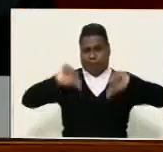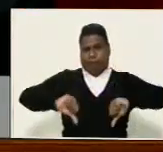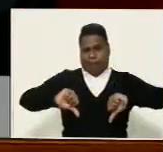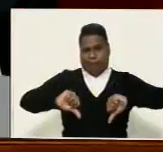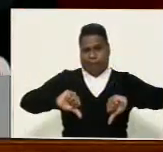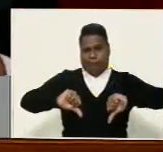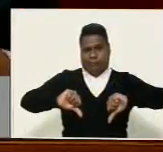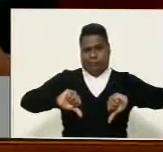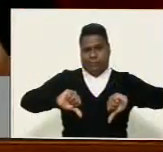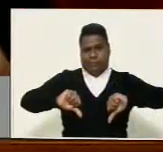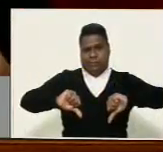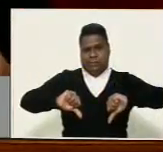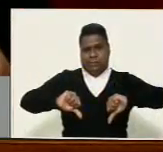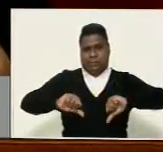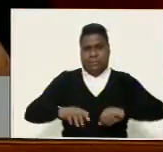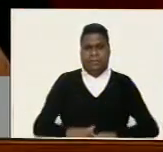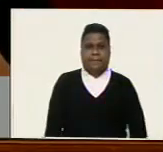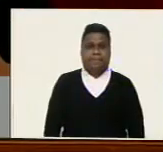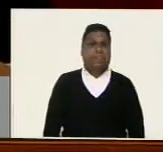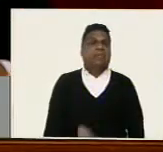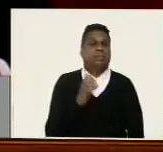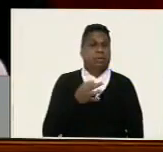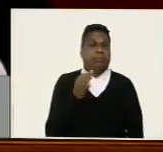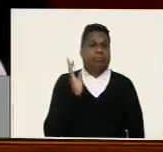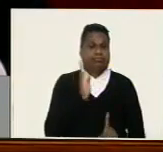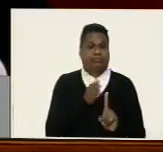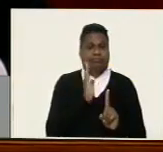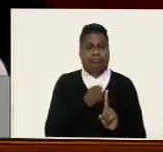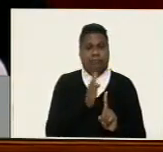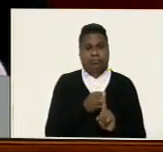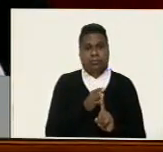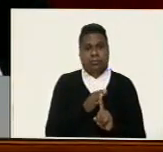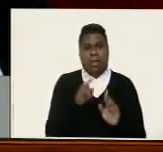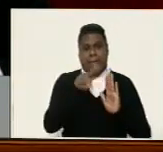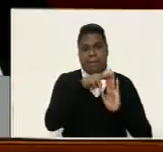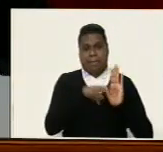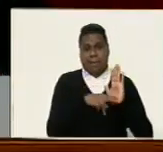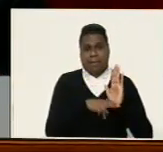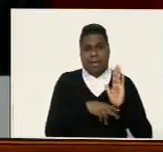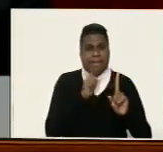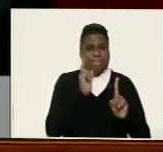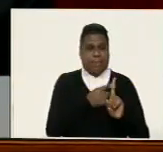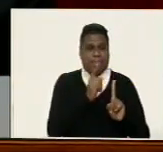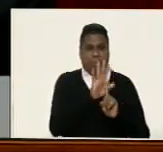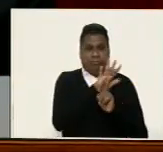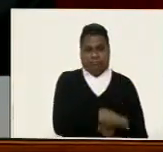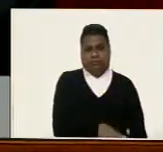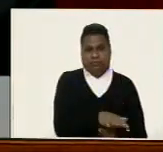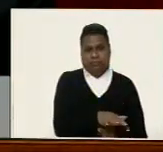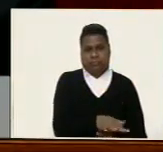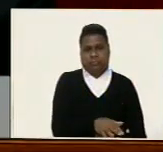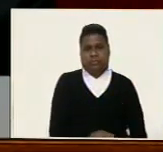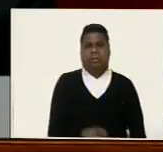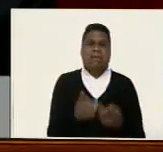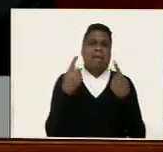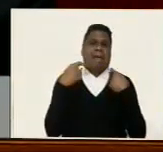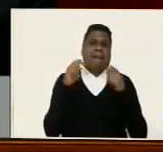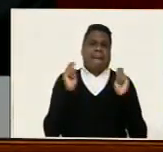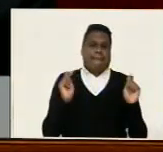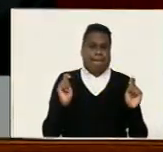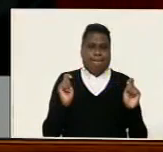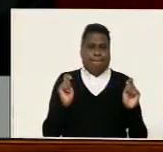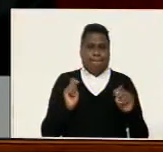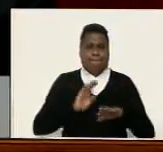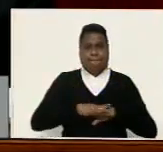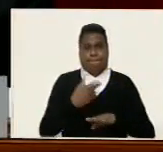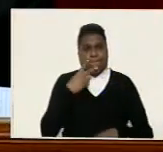Son unos ineptos. Pero van a seguir atacándonos y van a seguir viniendo sanciones. Sanciones no, intentos de sanciones. Porque en verdad